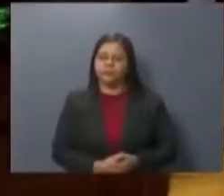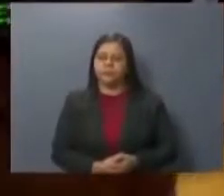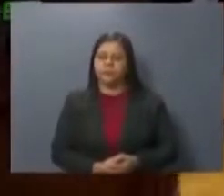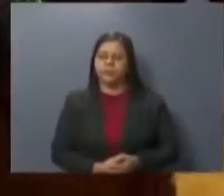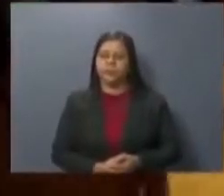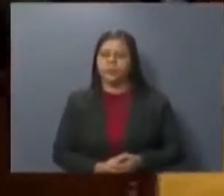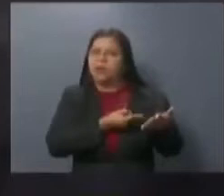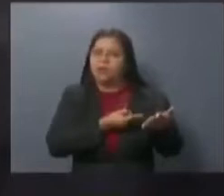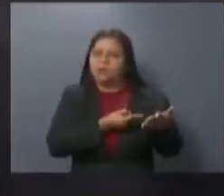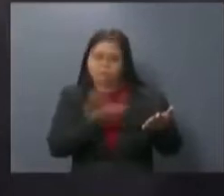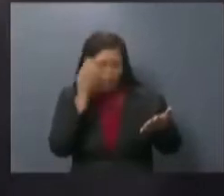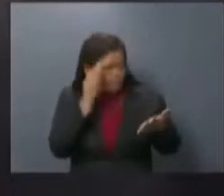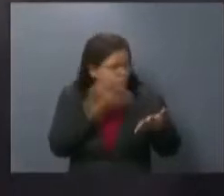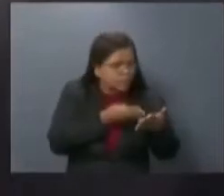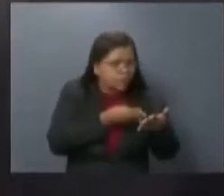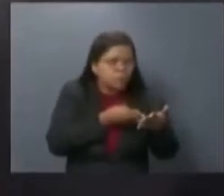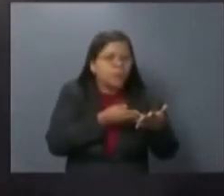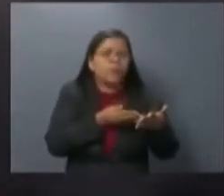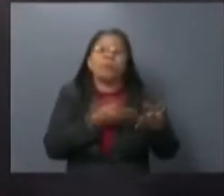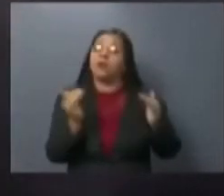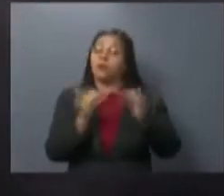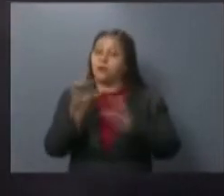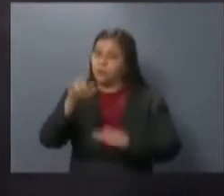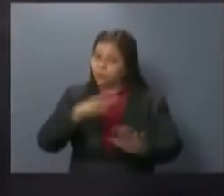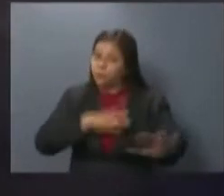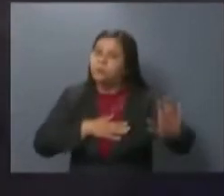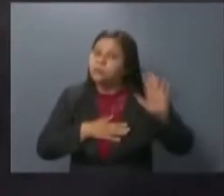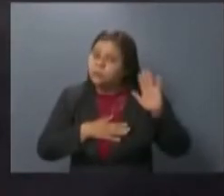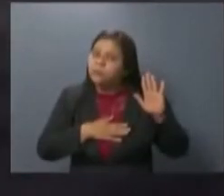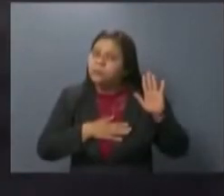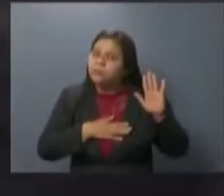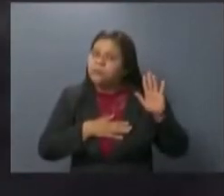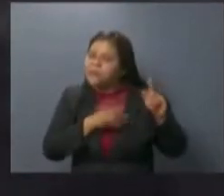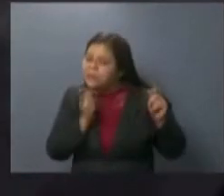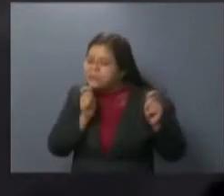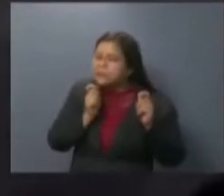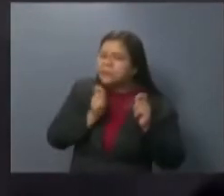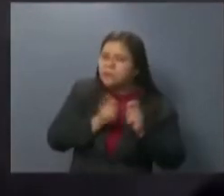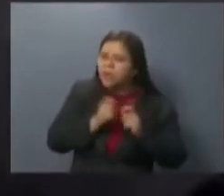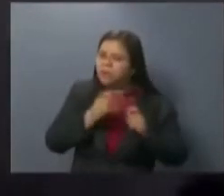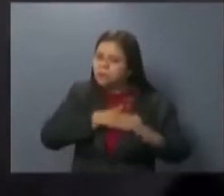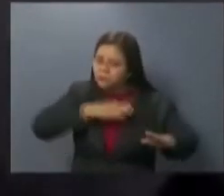se tiene que proteger la forma y sistema de gobierno. Claudia Saldaña, Voz de América, El Salvador.